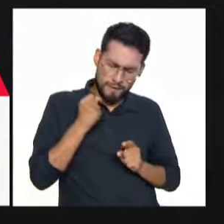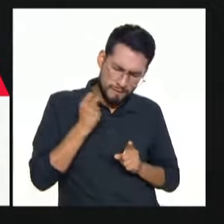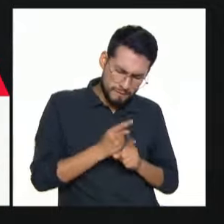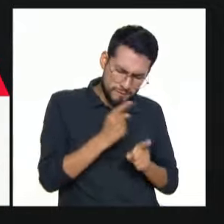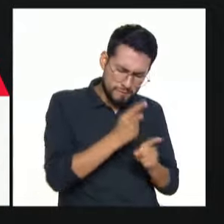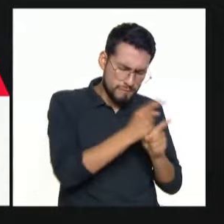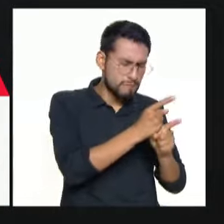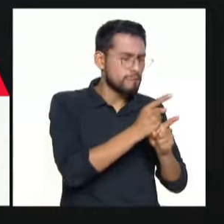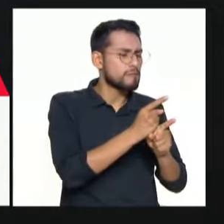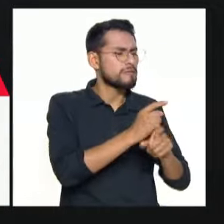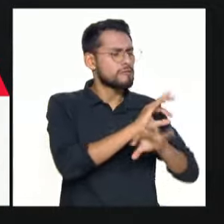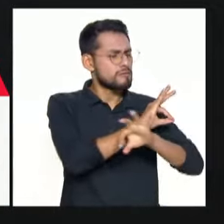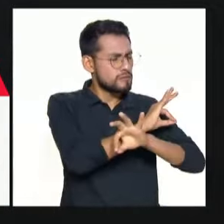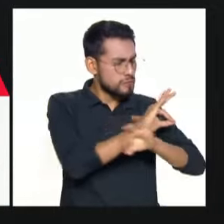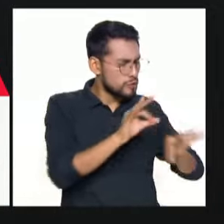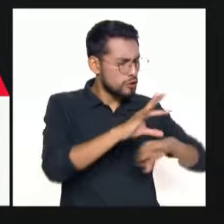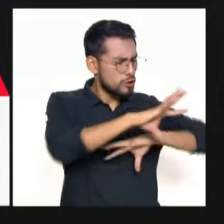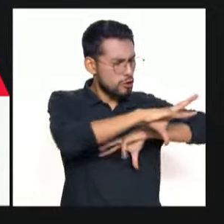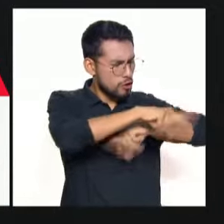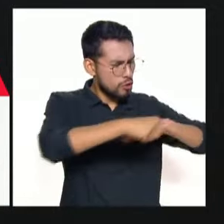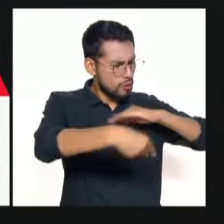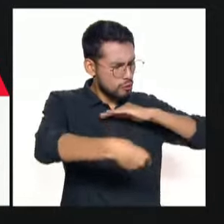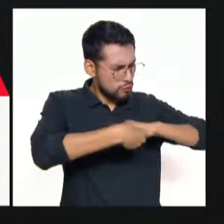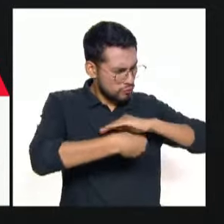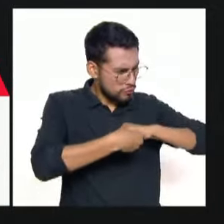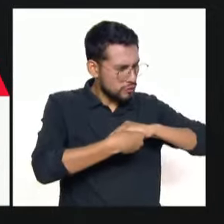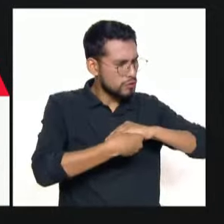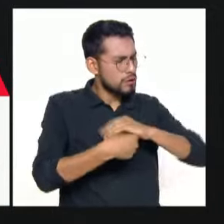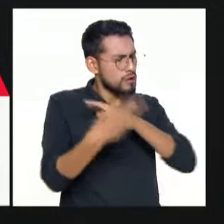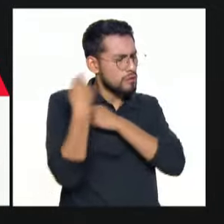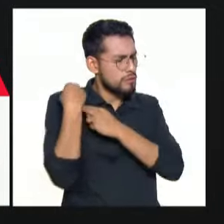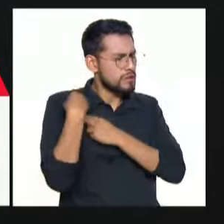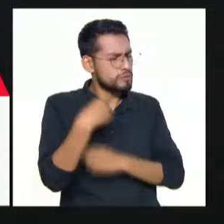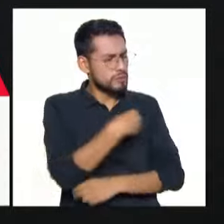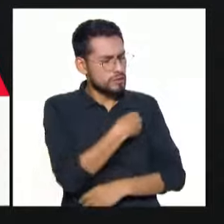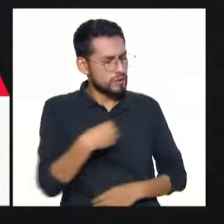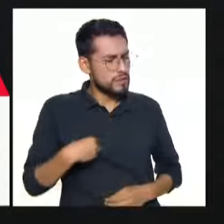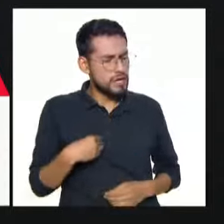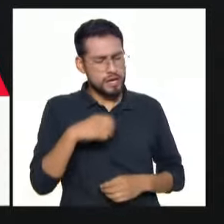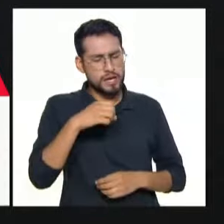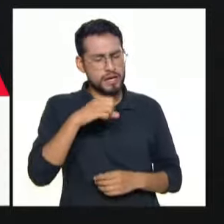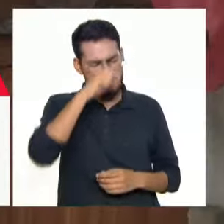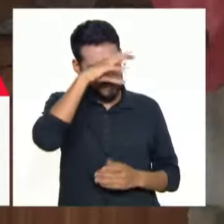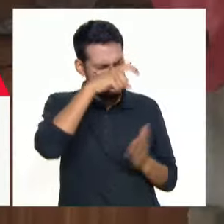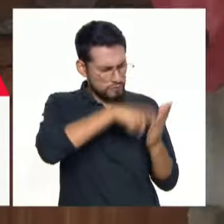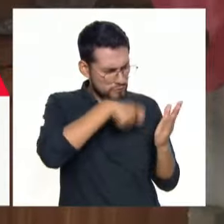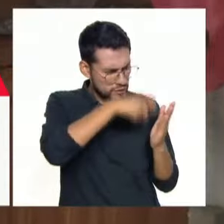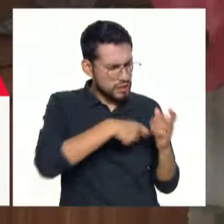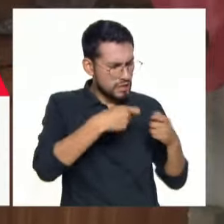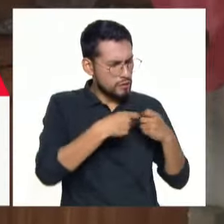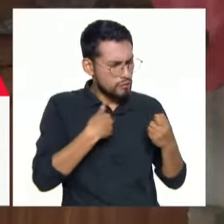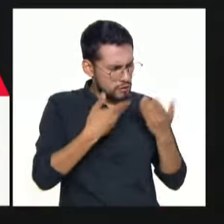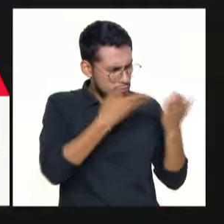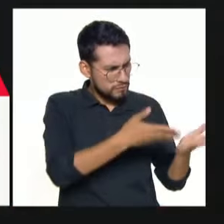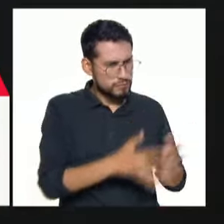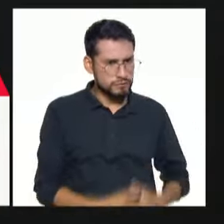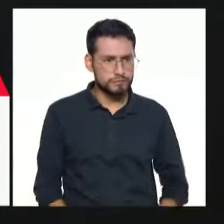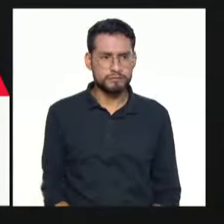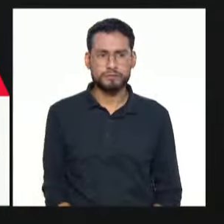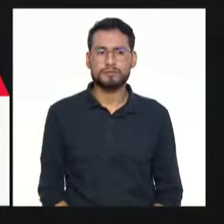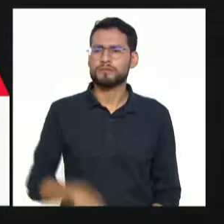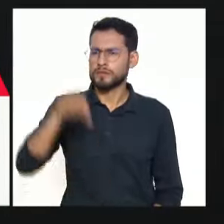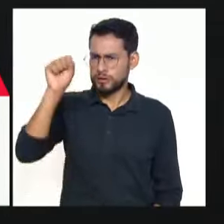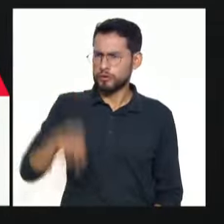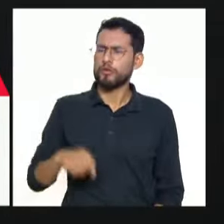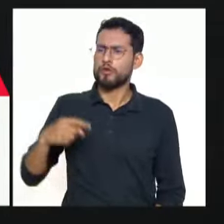fielmente, sin cometer actos de corrupción, el cargo de ministro de Energía y Minas que le confío?